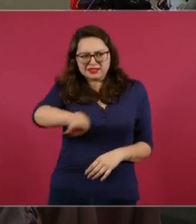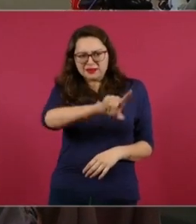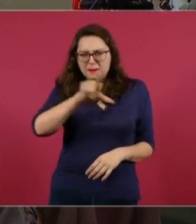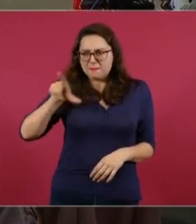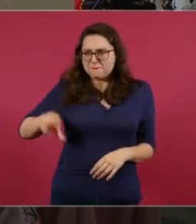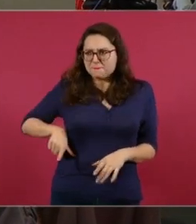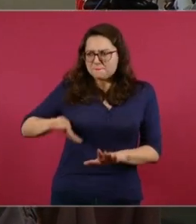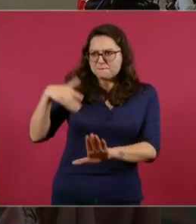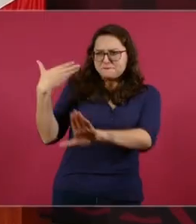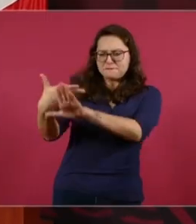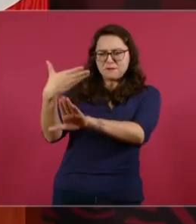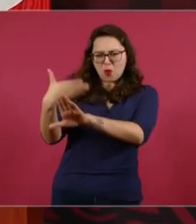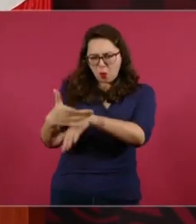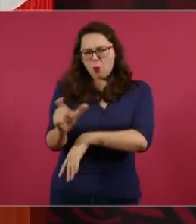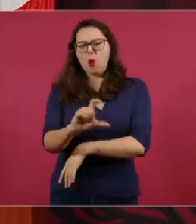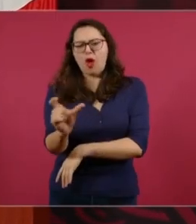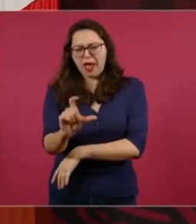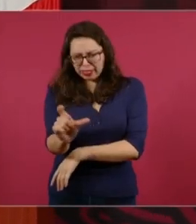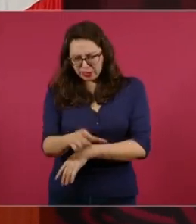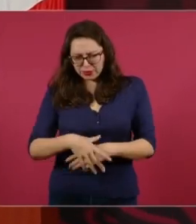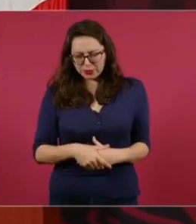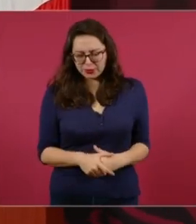A ver, otro.